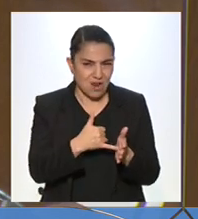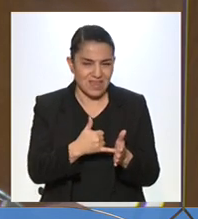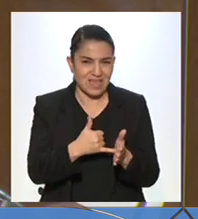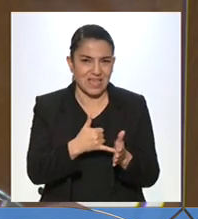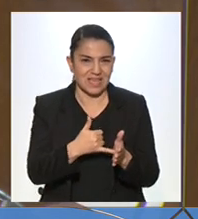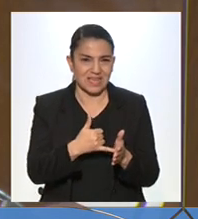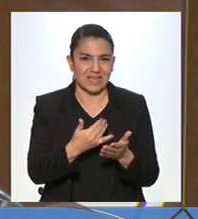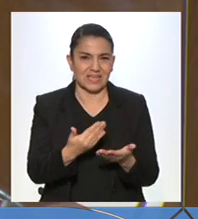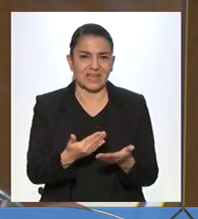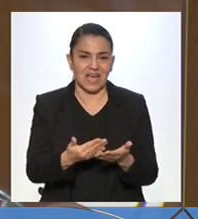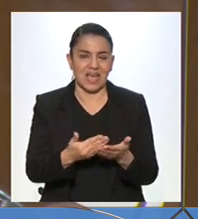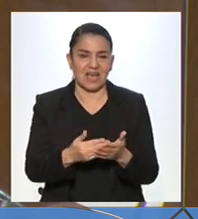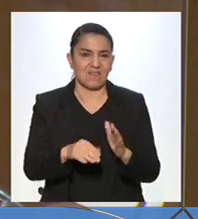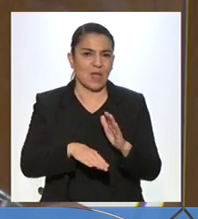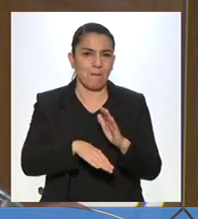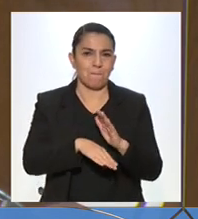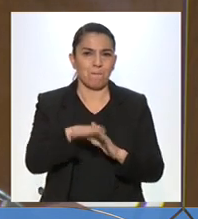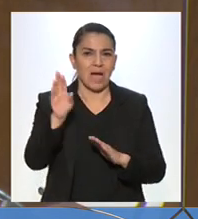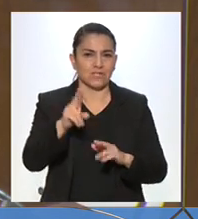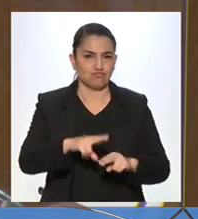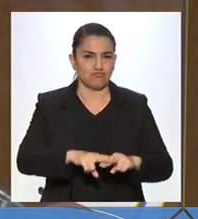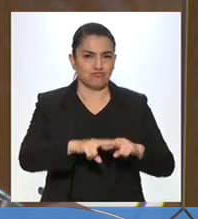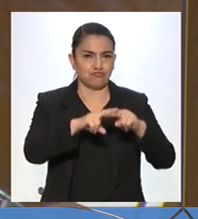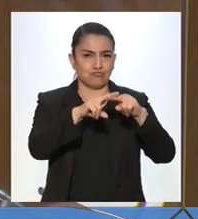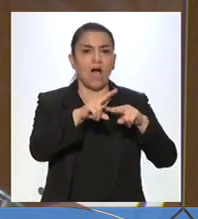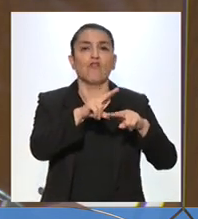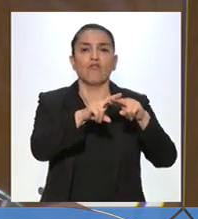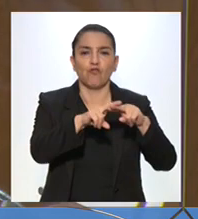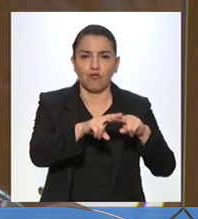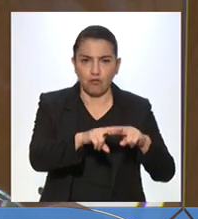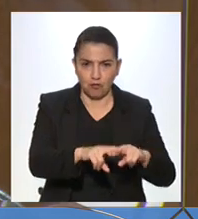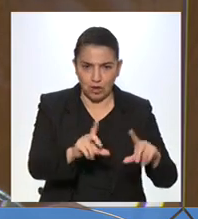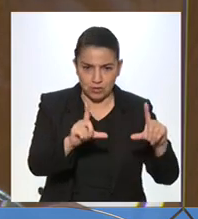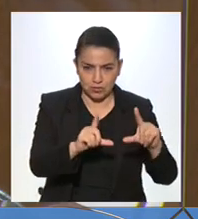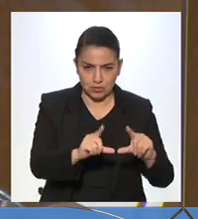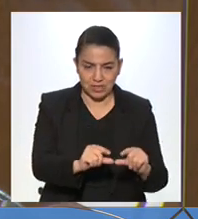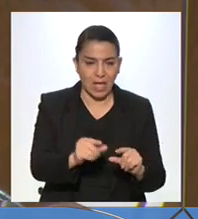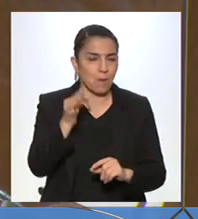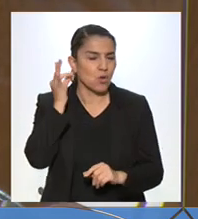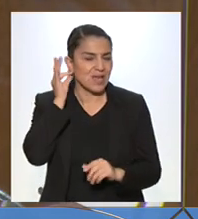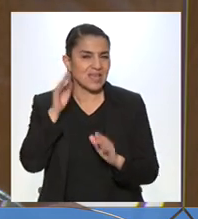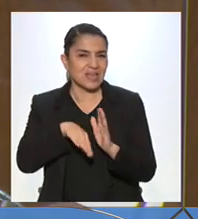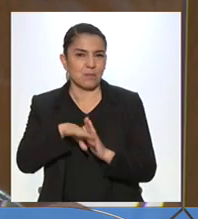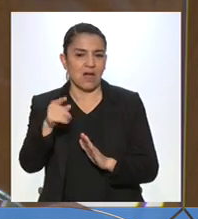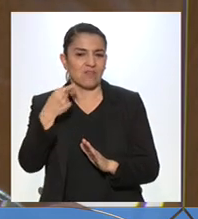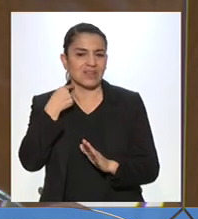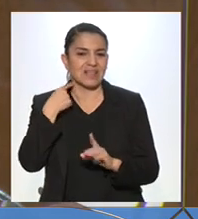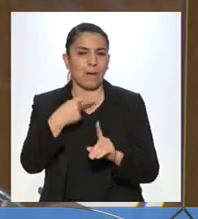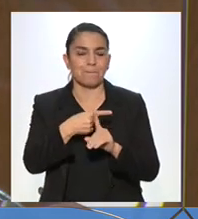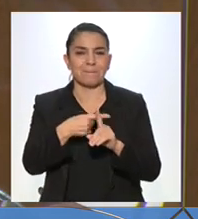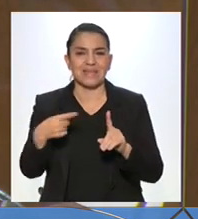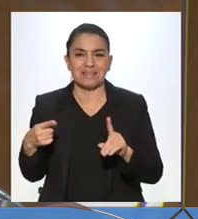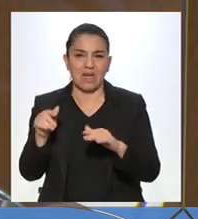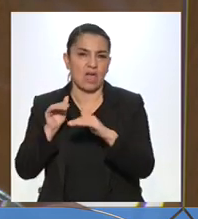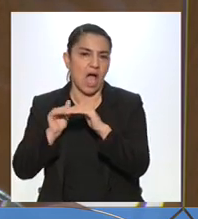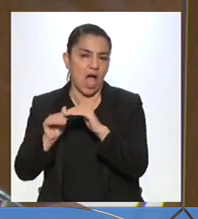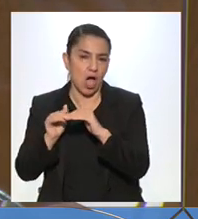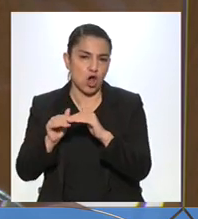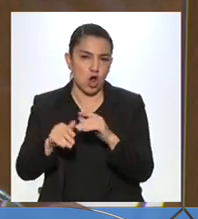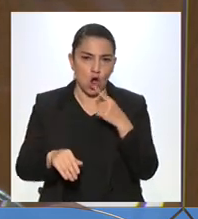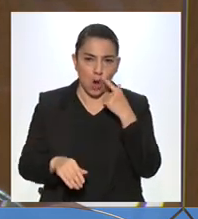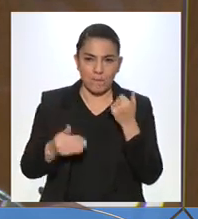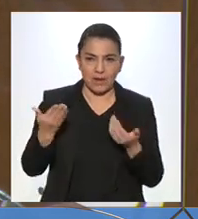más lagunas previsionales tiene, las mujeres, las más afectadas, además de todo, porque las mujeres tienen la mitad de los ahorros que tienen los hombres, la